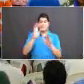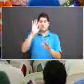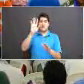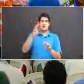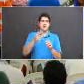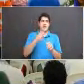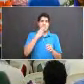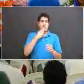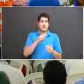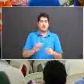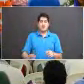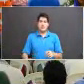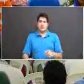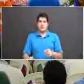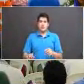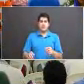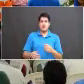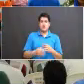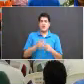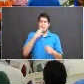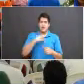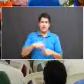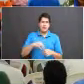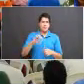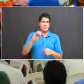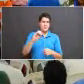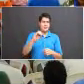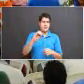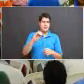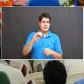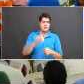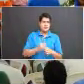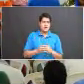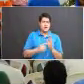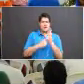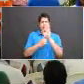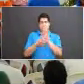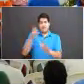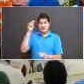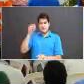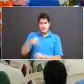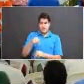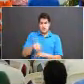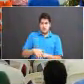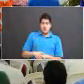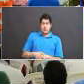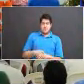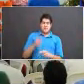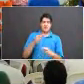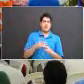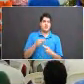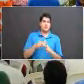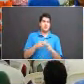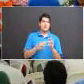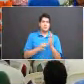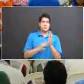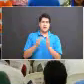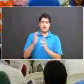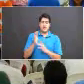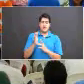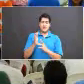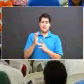las criaturas, a los hijos que son presentados hoy en el nombre de